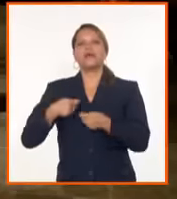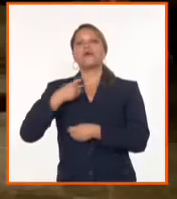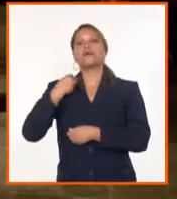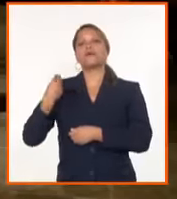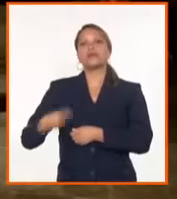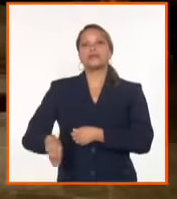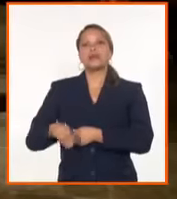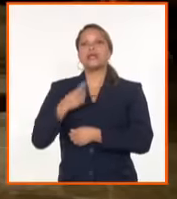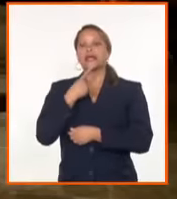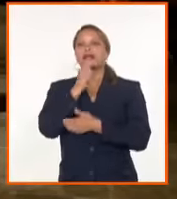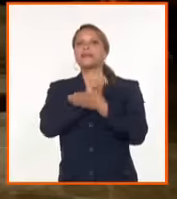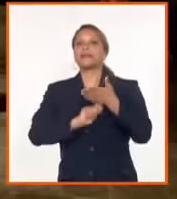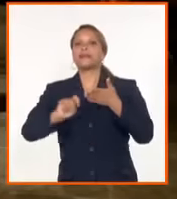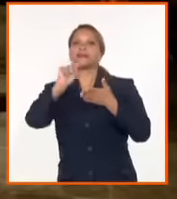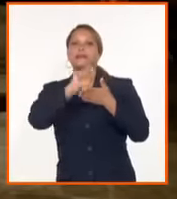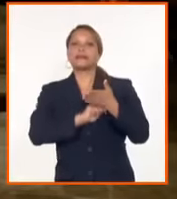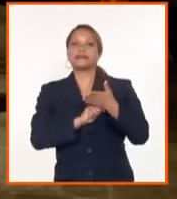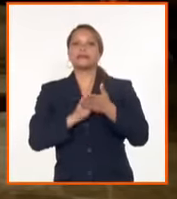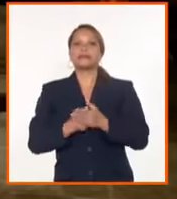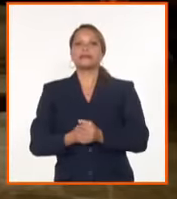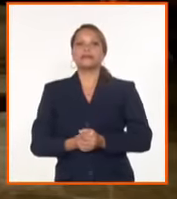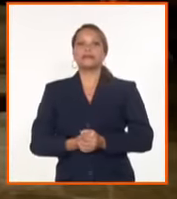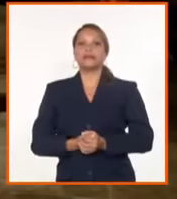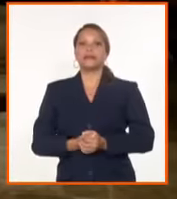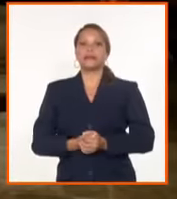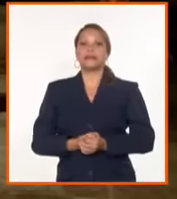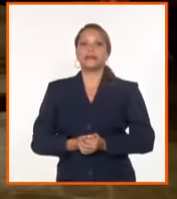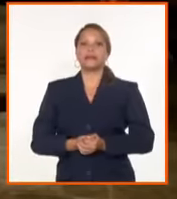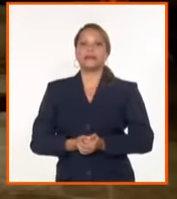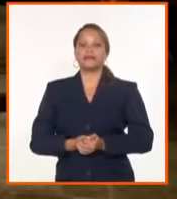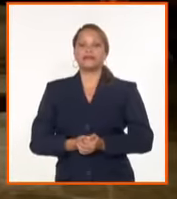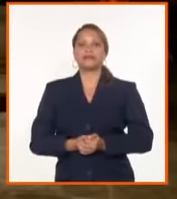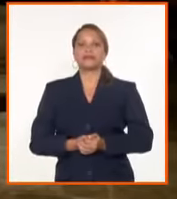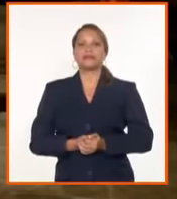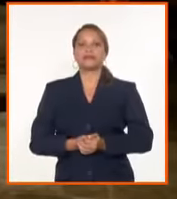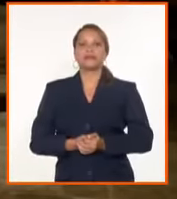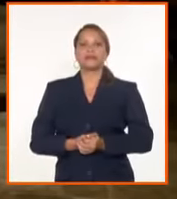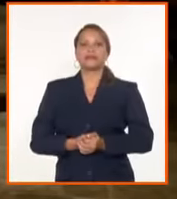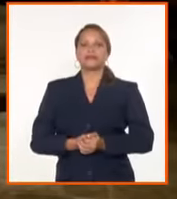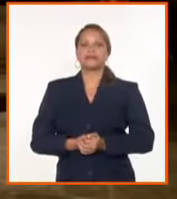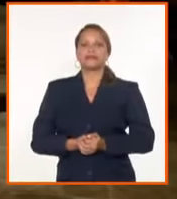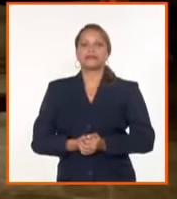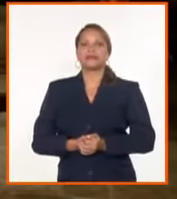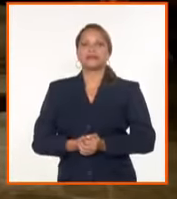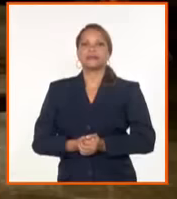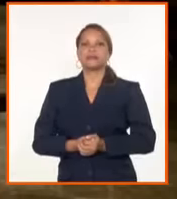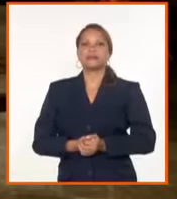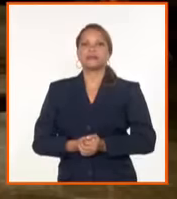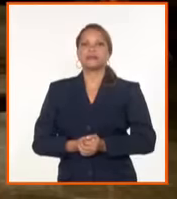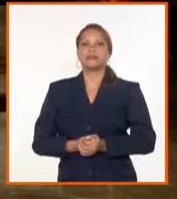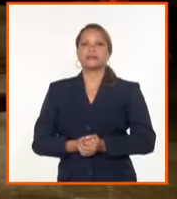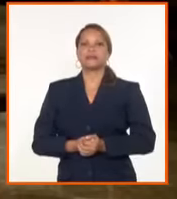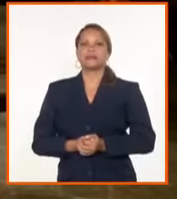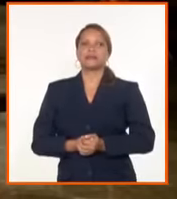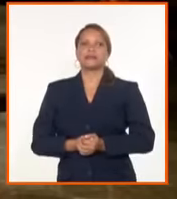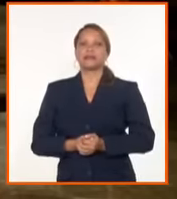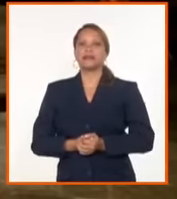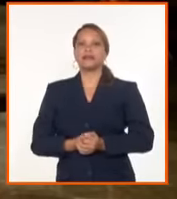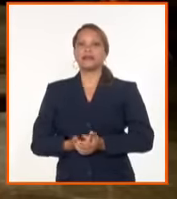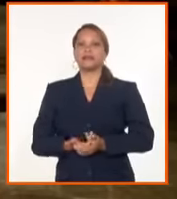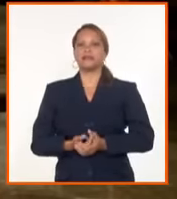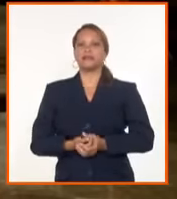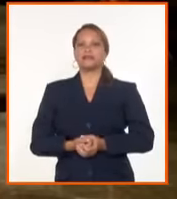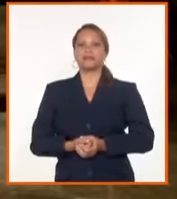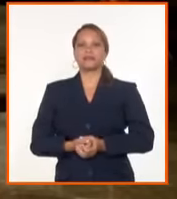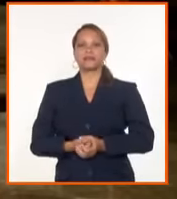de planificar y distribuir recursos disponibles para priorizar las producciones que en este momento nos podrían